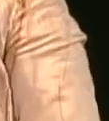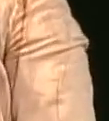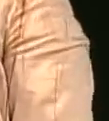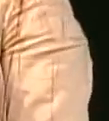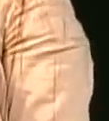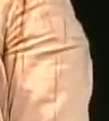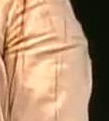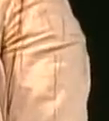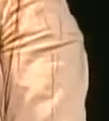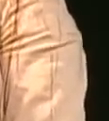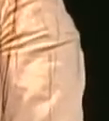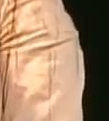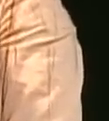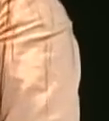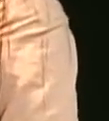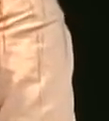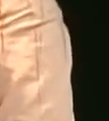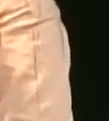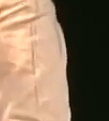separarnos.